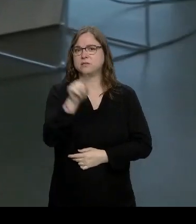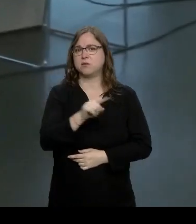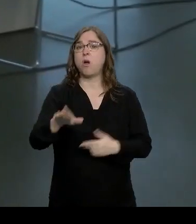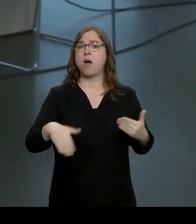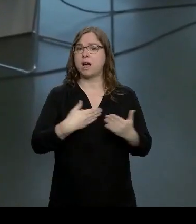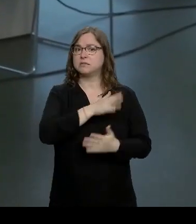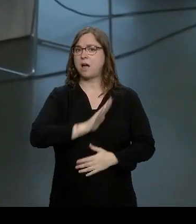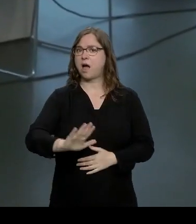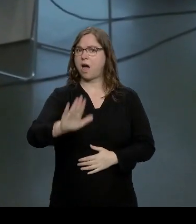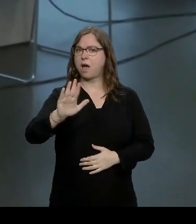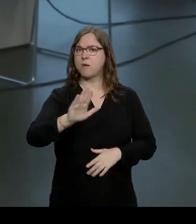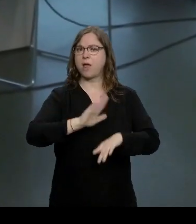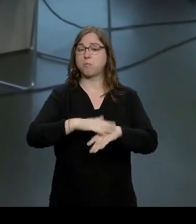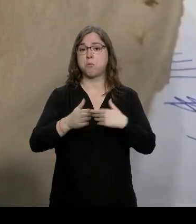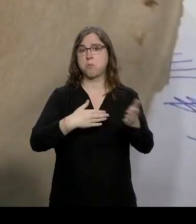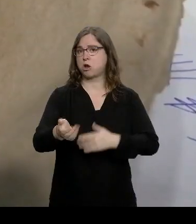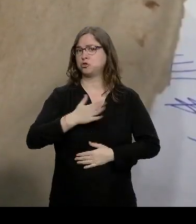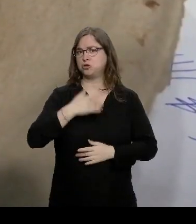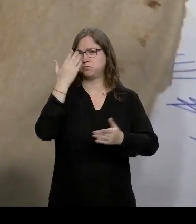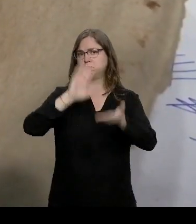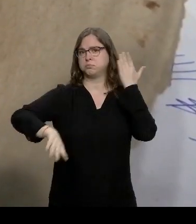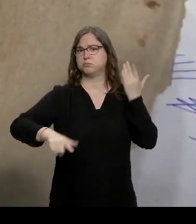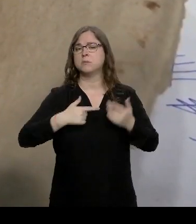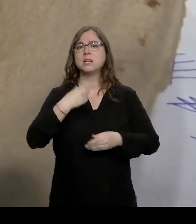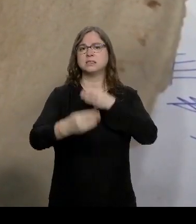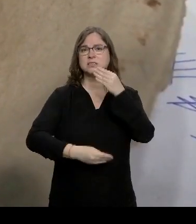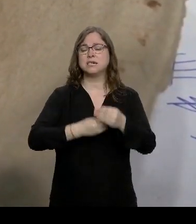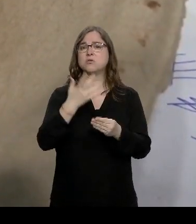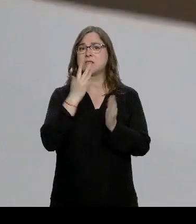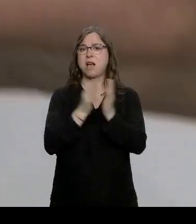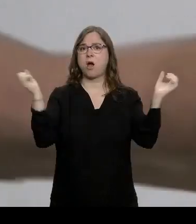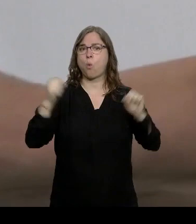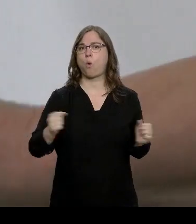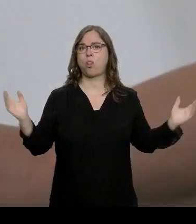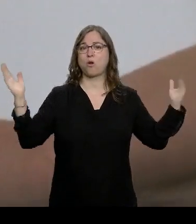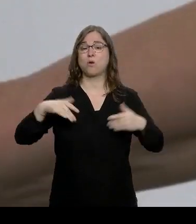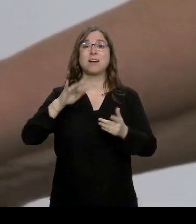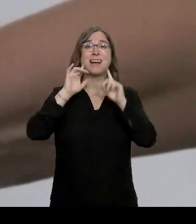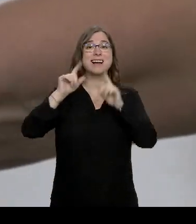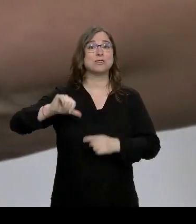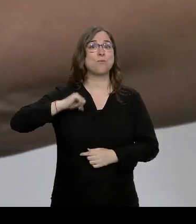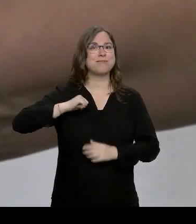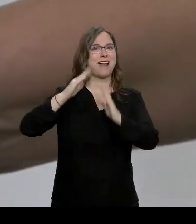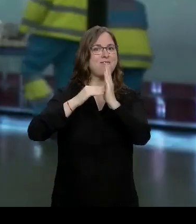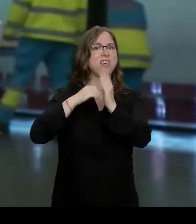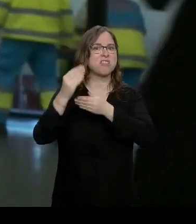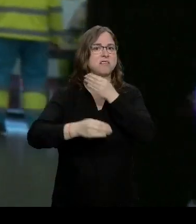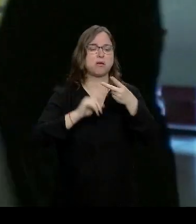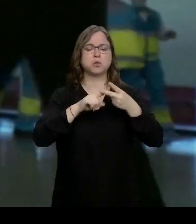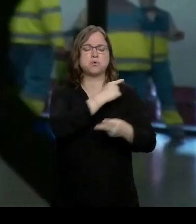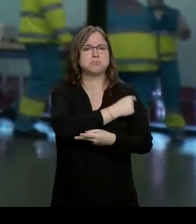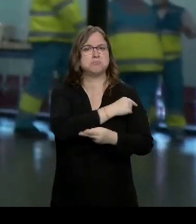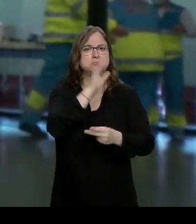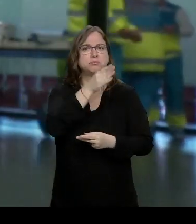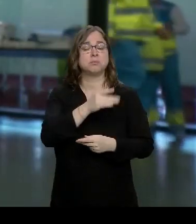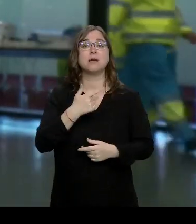a amenazar con administrarlas por su cuenta. Es lo que ya está ocurriendo sin acuerdo previo en un hospital valenciano. Al margen de esta polémica